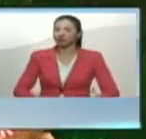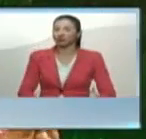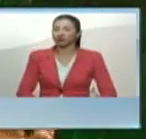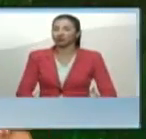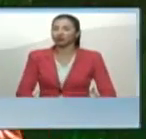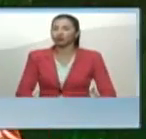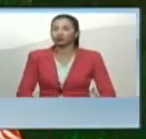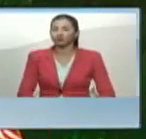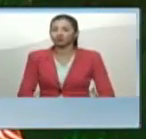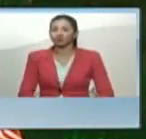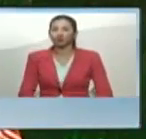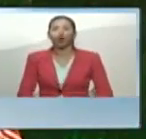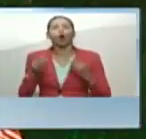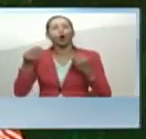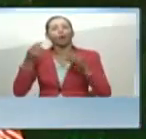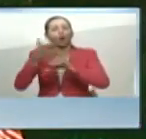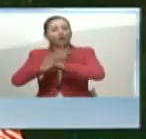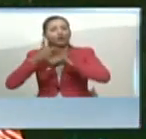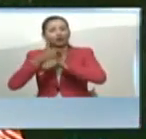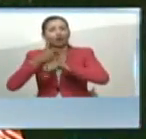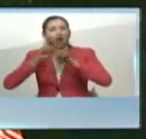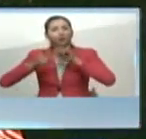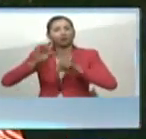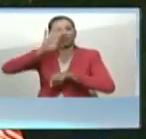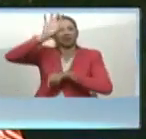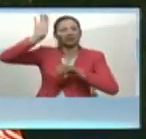Fíjense ustedes cómo gobiernan las oligarquías en el mundo.